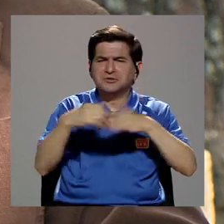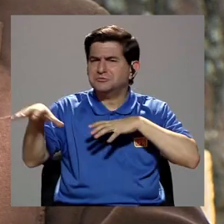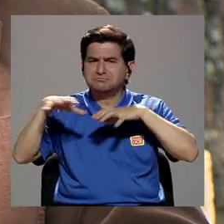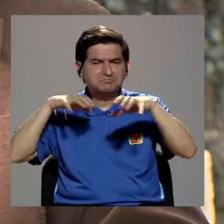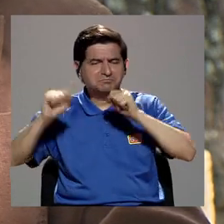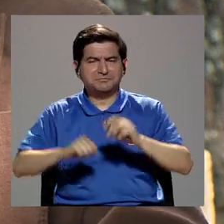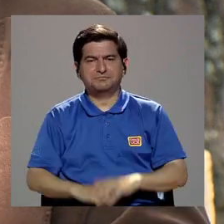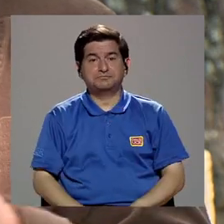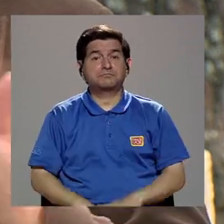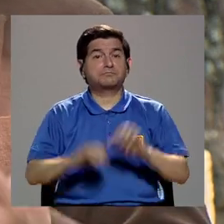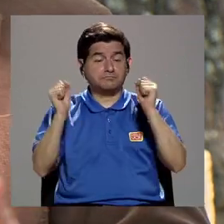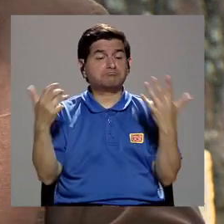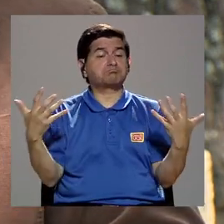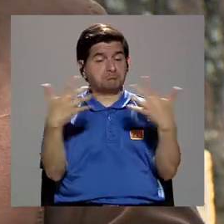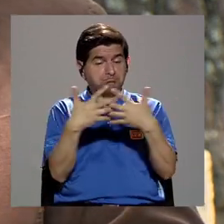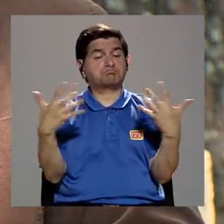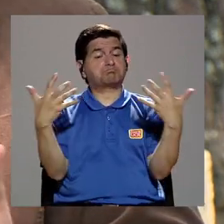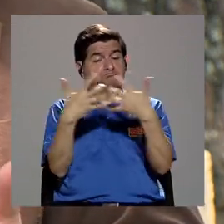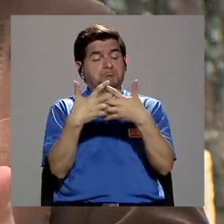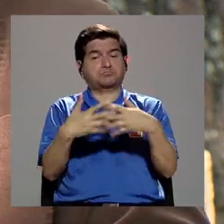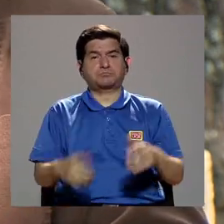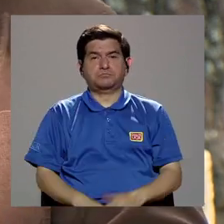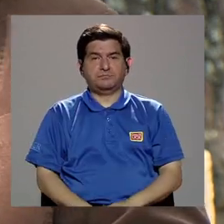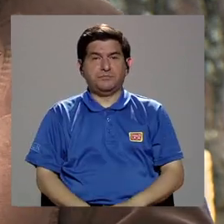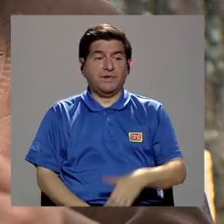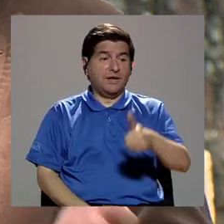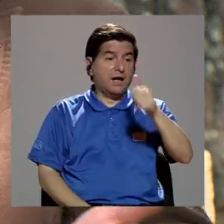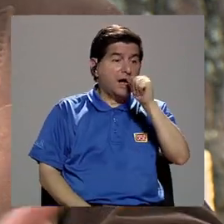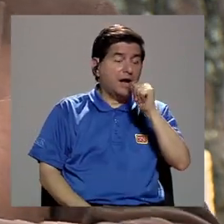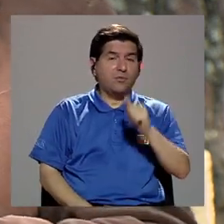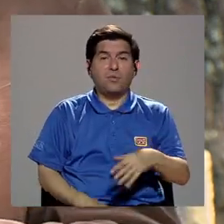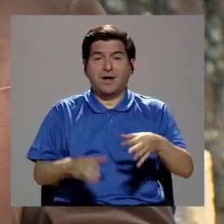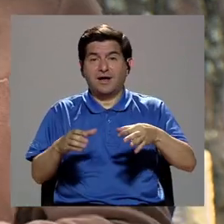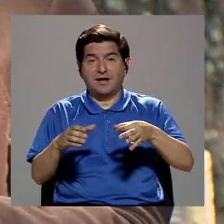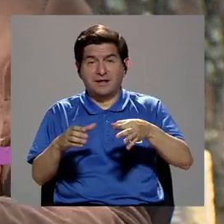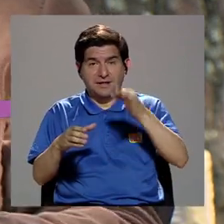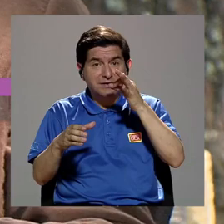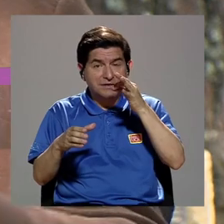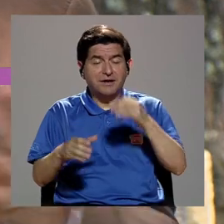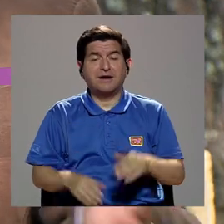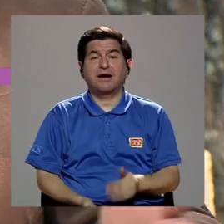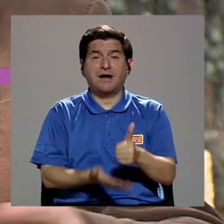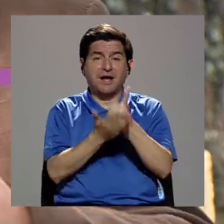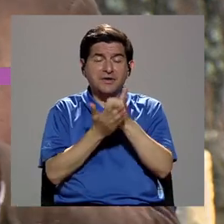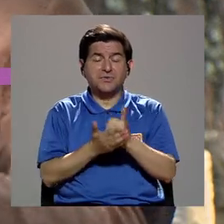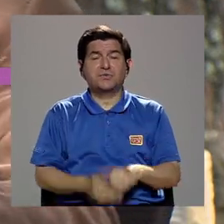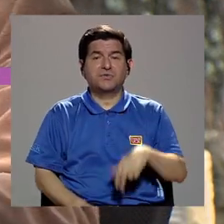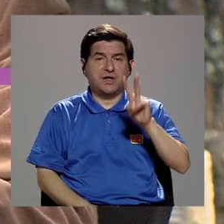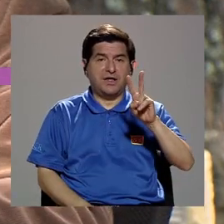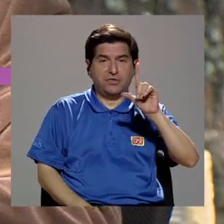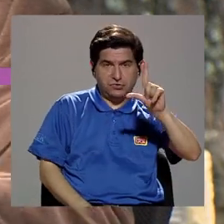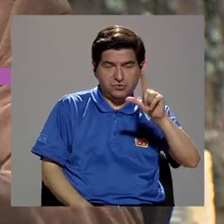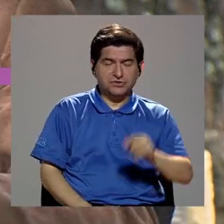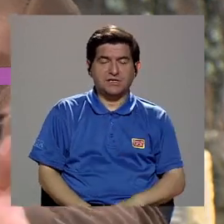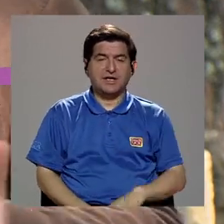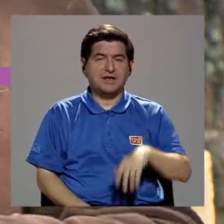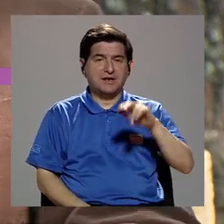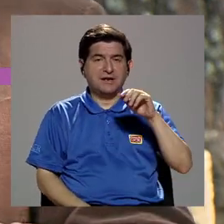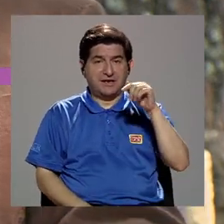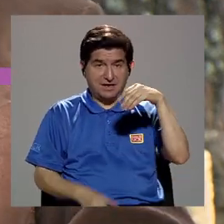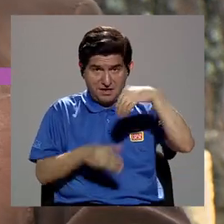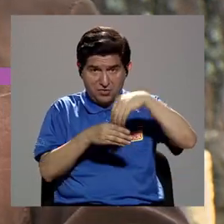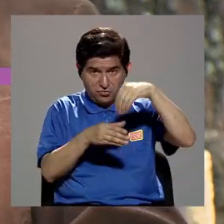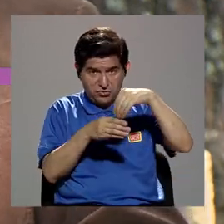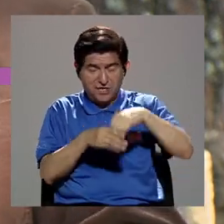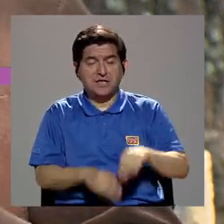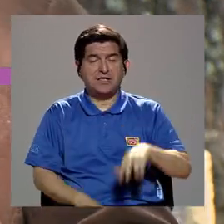la actividad, y se pueden mezclar, ¿verdad? ¿Por qué? Porque el agua que se usa para el café, por ejemplo, contribuye a los 2 litros que estamos tomando en las